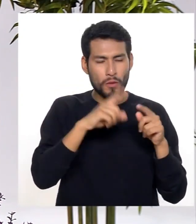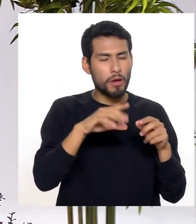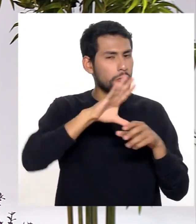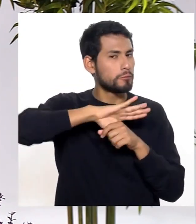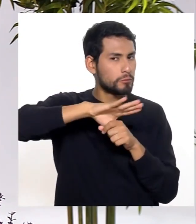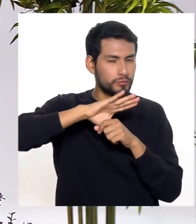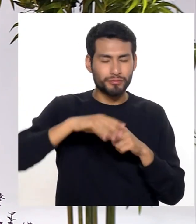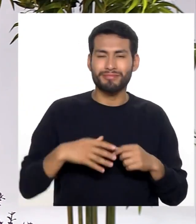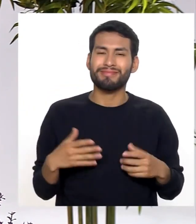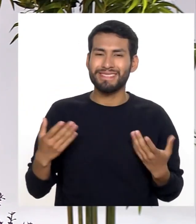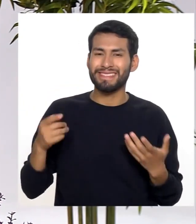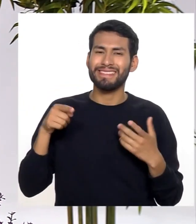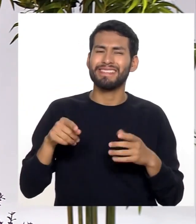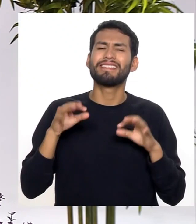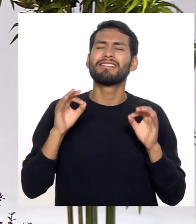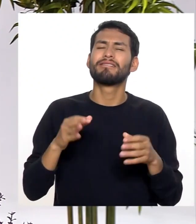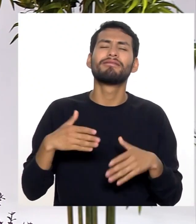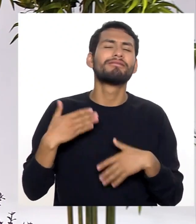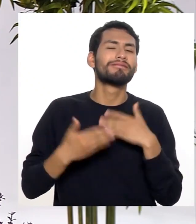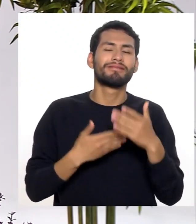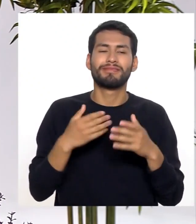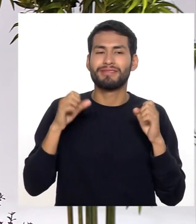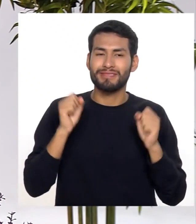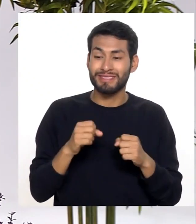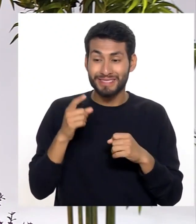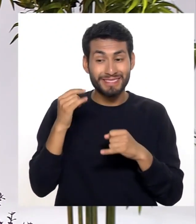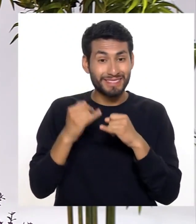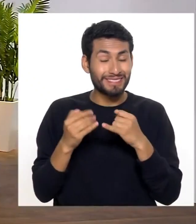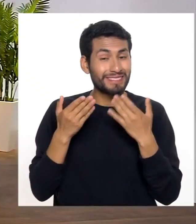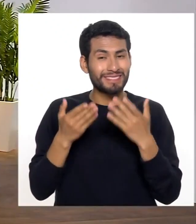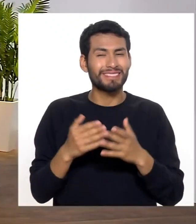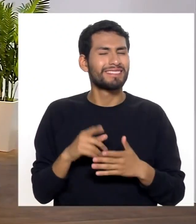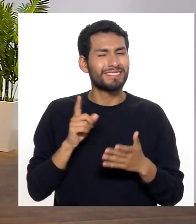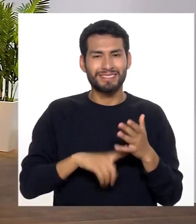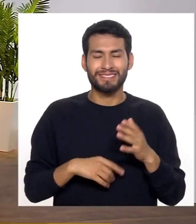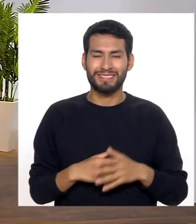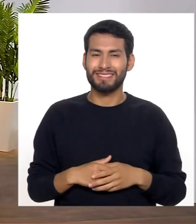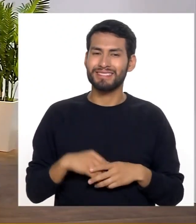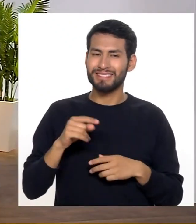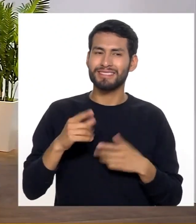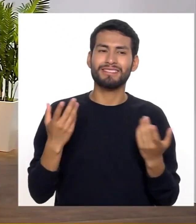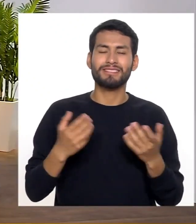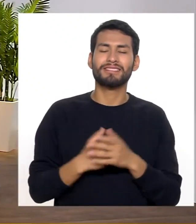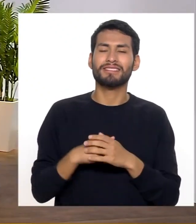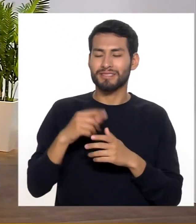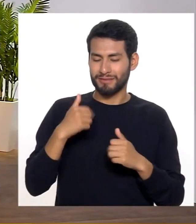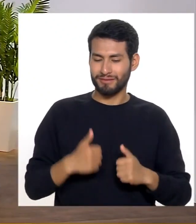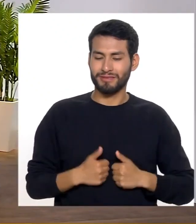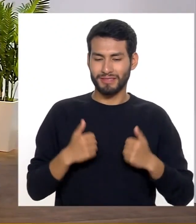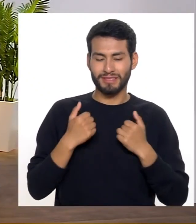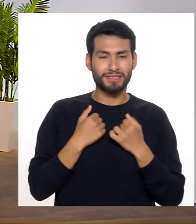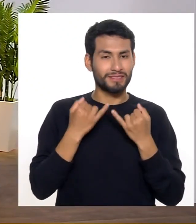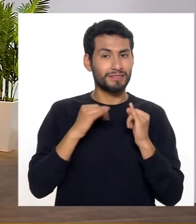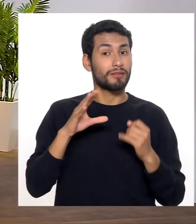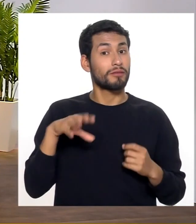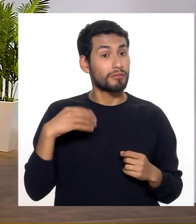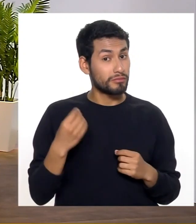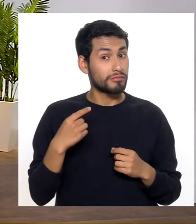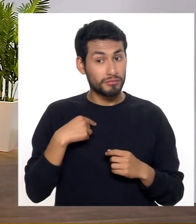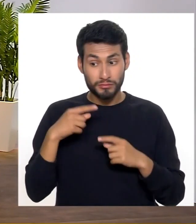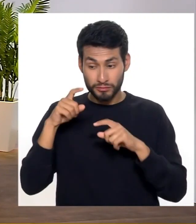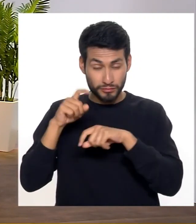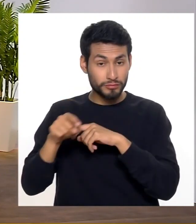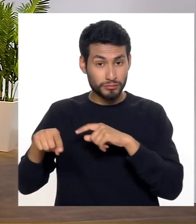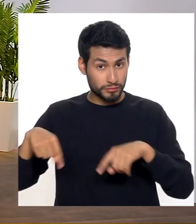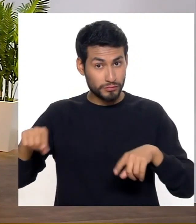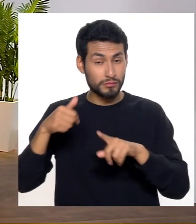ferias, que es un paso para la parte final, que es la parte de vida independiente, porque nosotros también formamos a los chicos